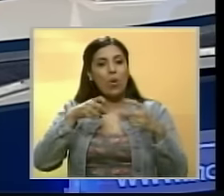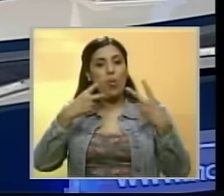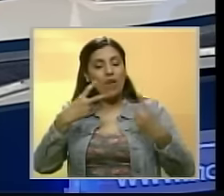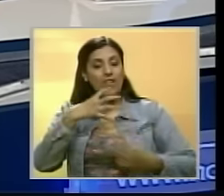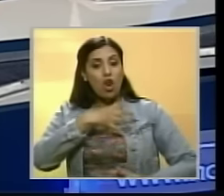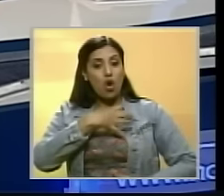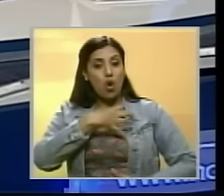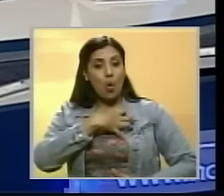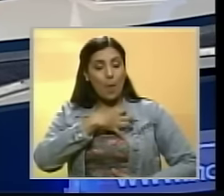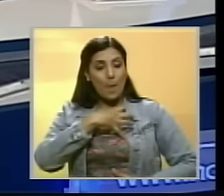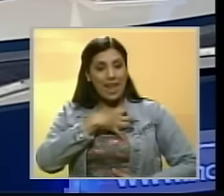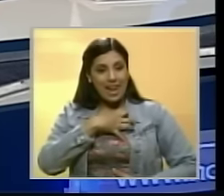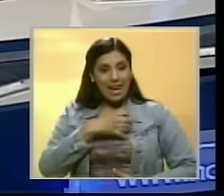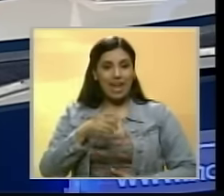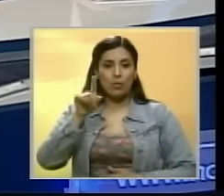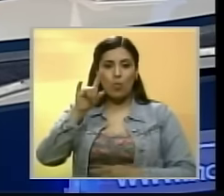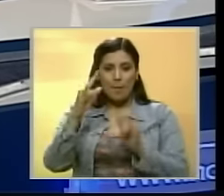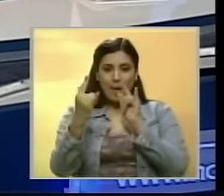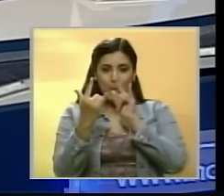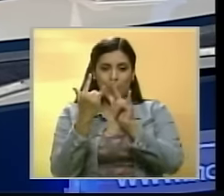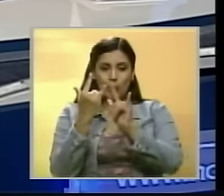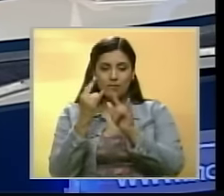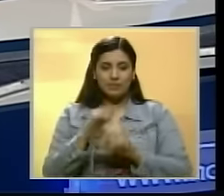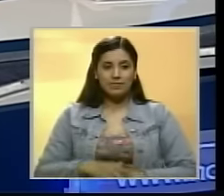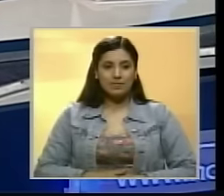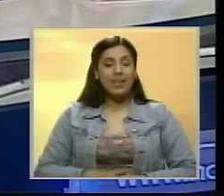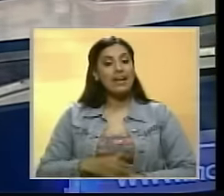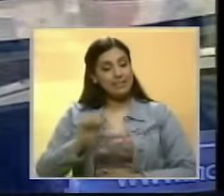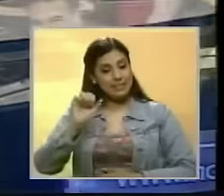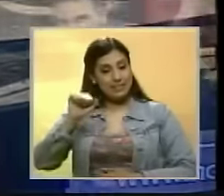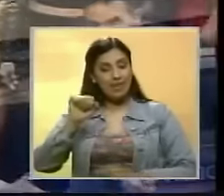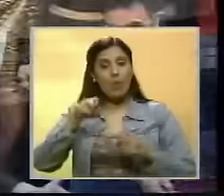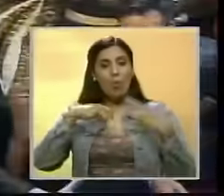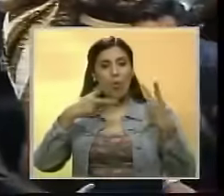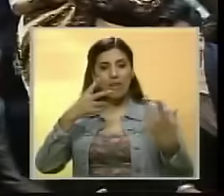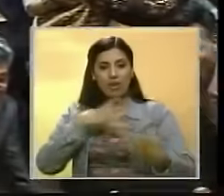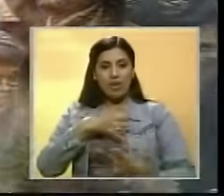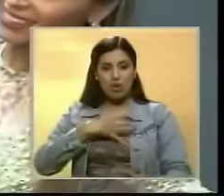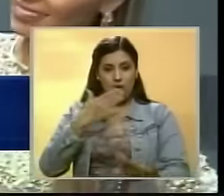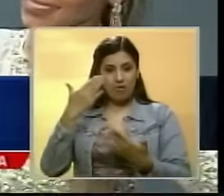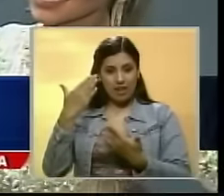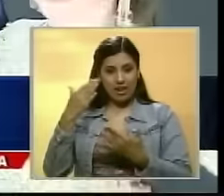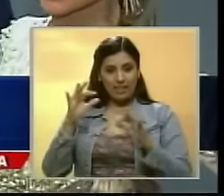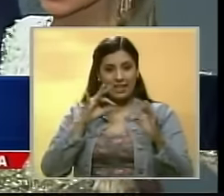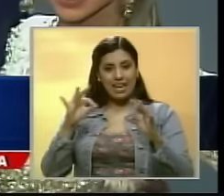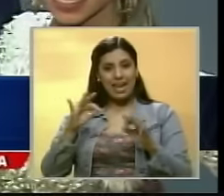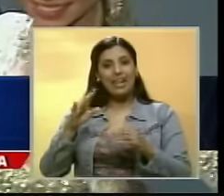el primer capítulo de entre tu amor y mi amor Así es la nueva superproducción